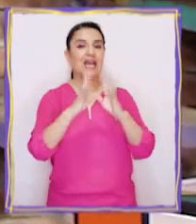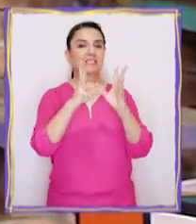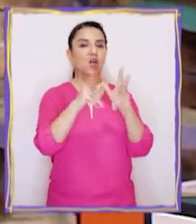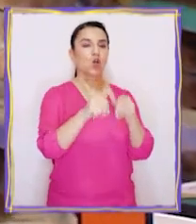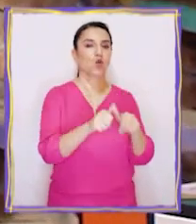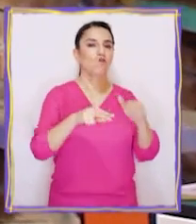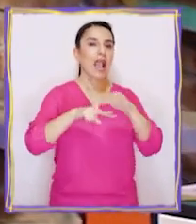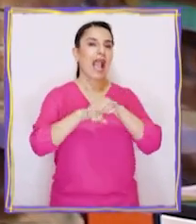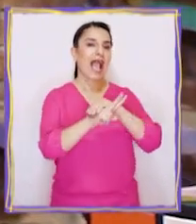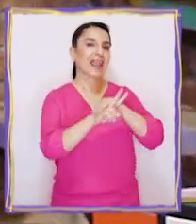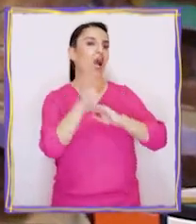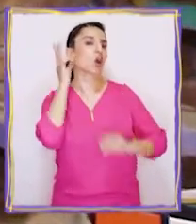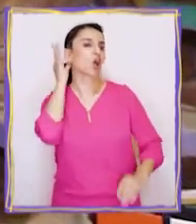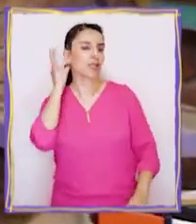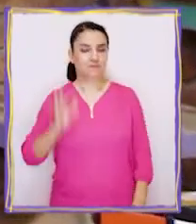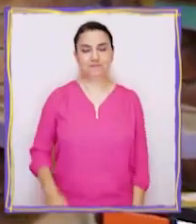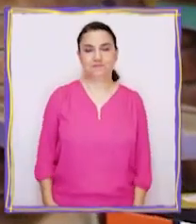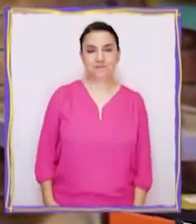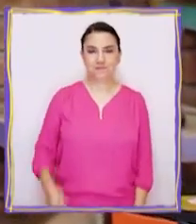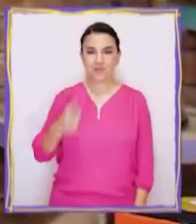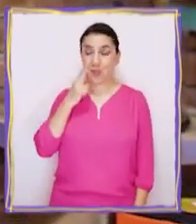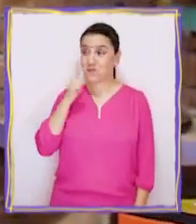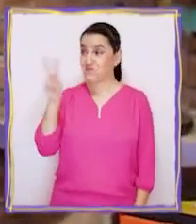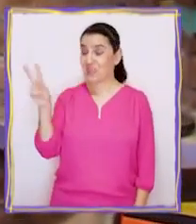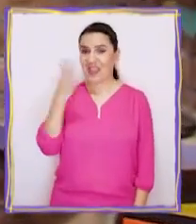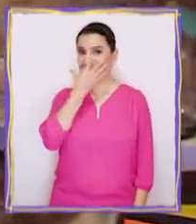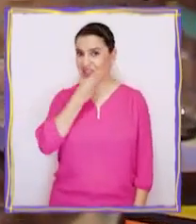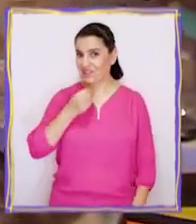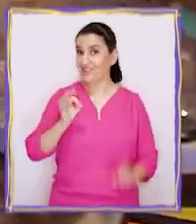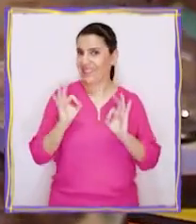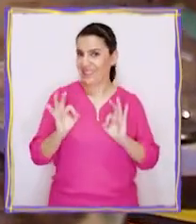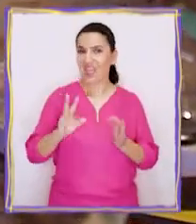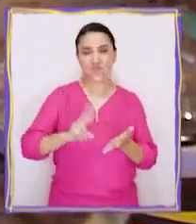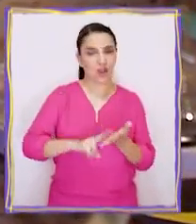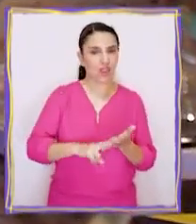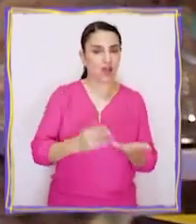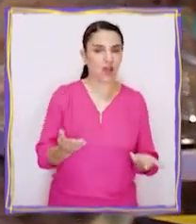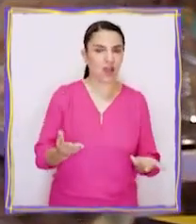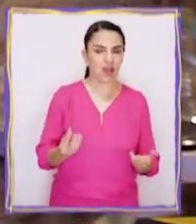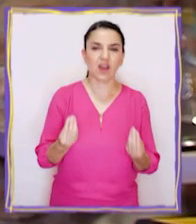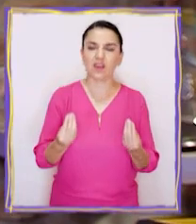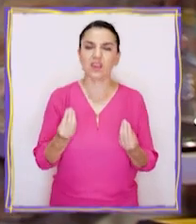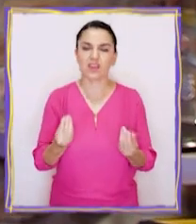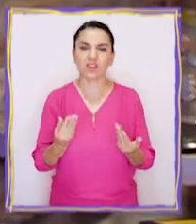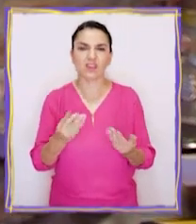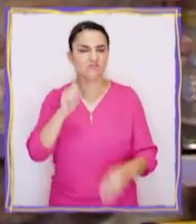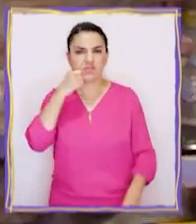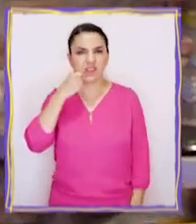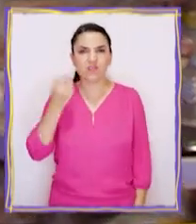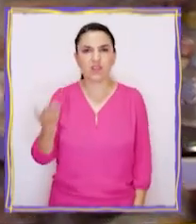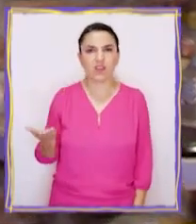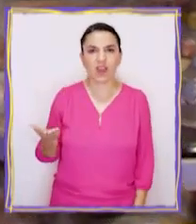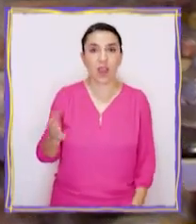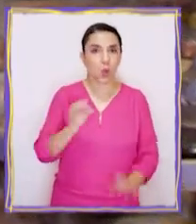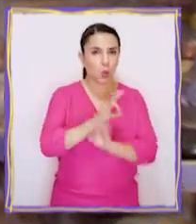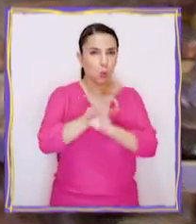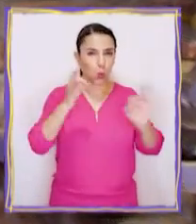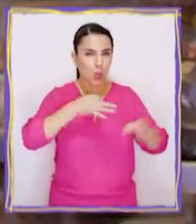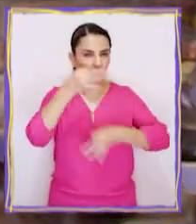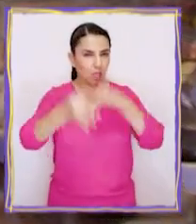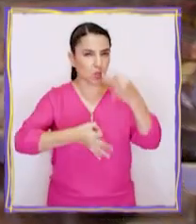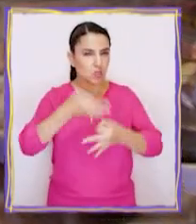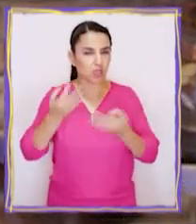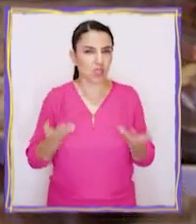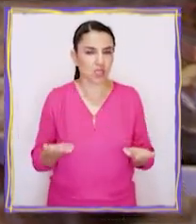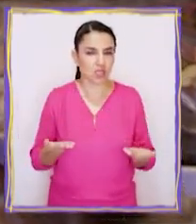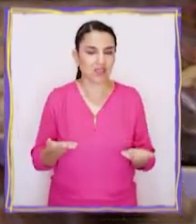club Caracola. Miren, qué increíble está quedando, ¿verdad? ¿Qué? ¿Qué de qué se trata?